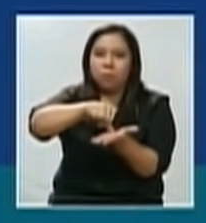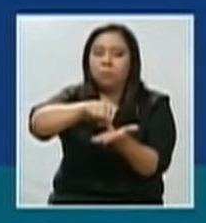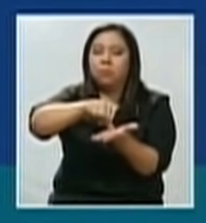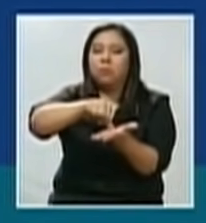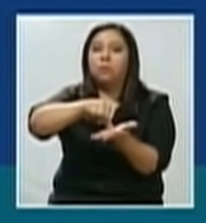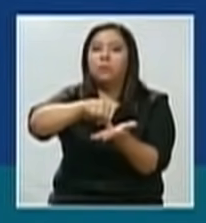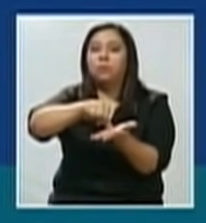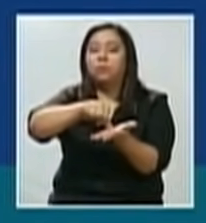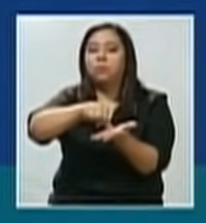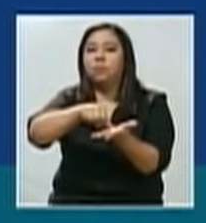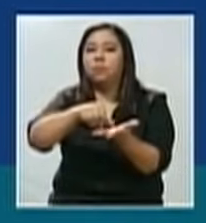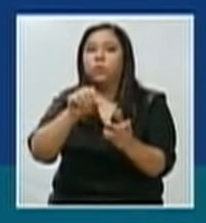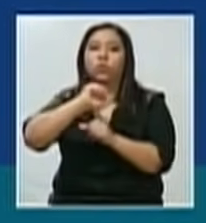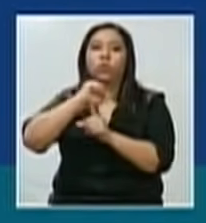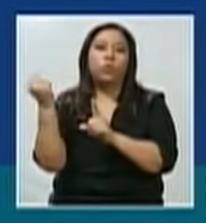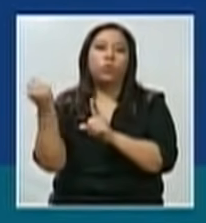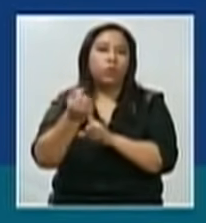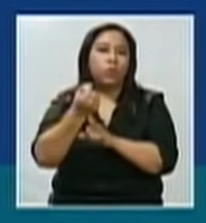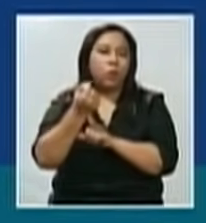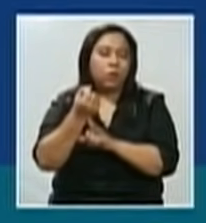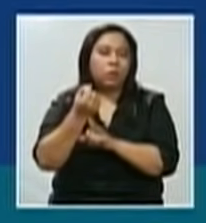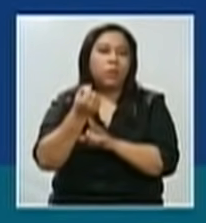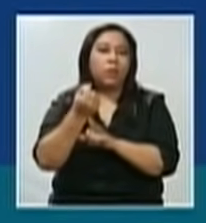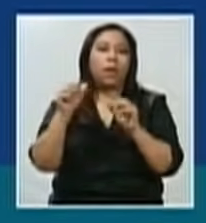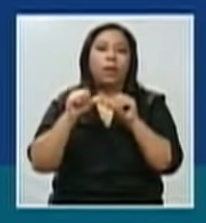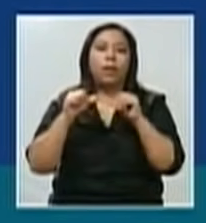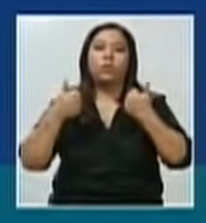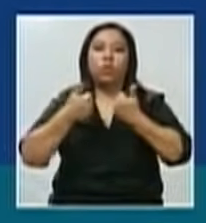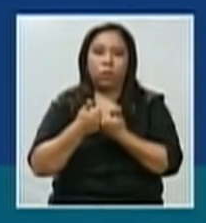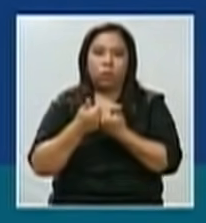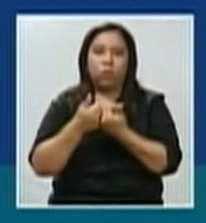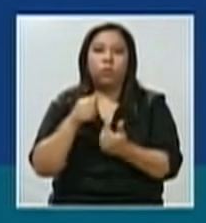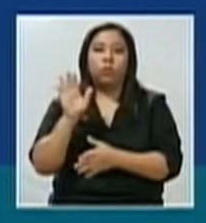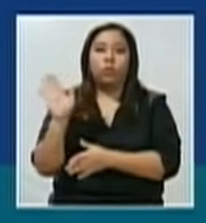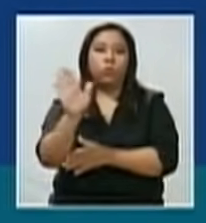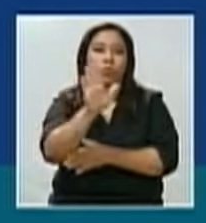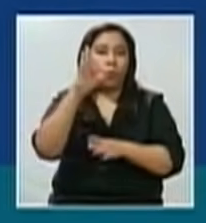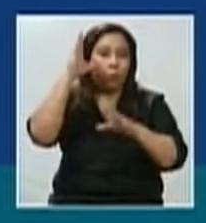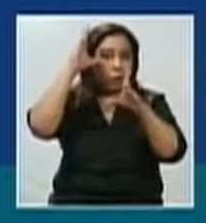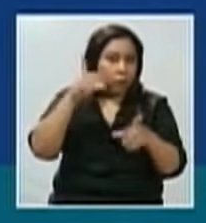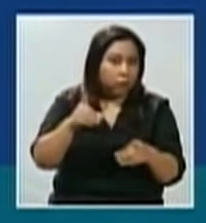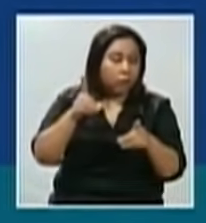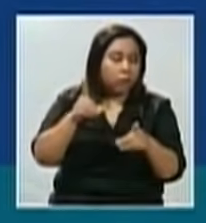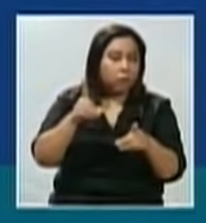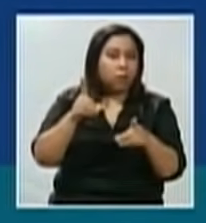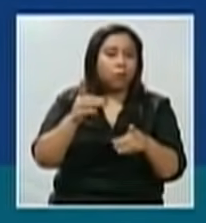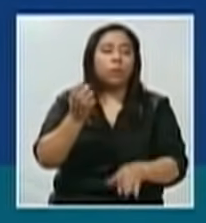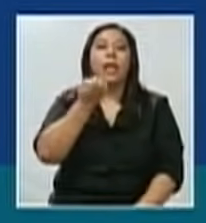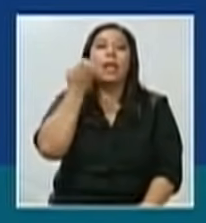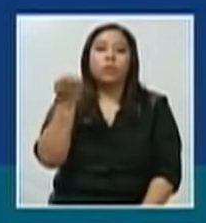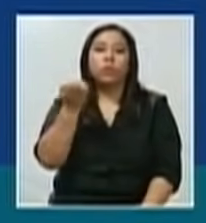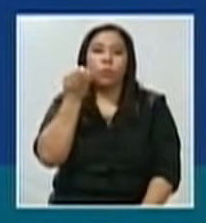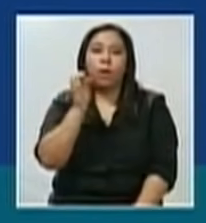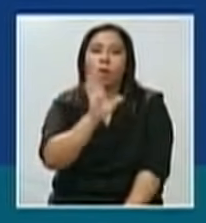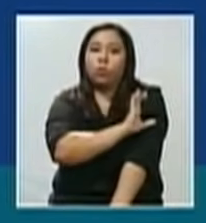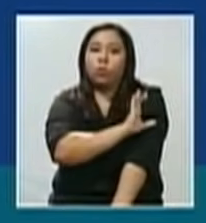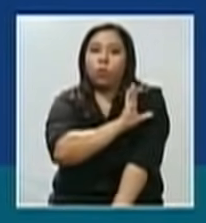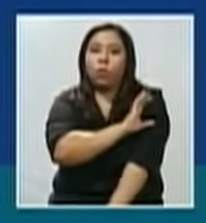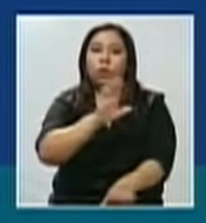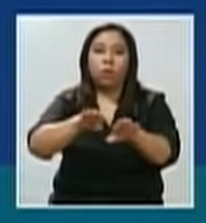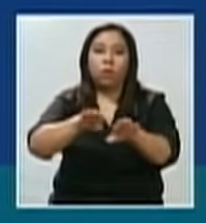local o sociedad civil, en tomar la decisión de si se abre o no el centro educativo en